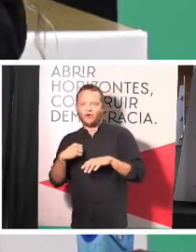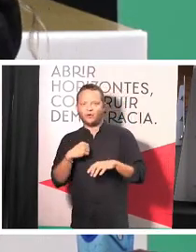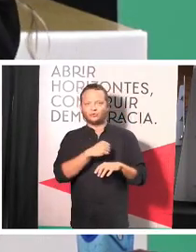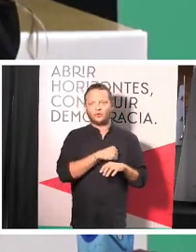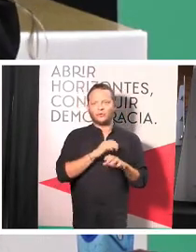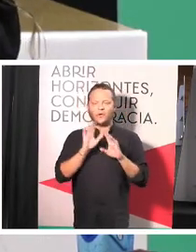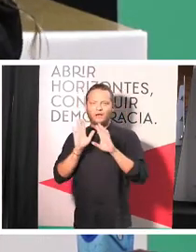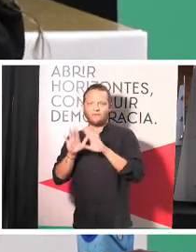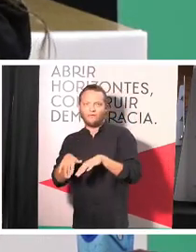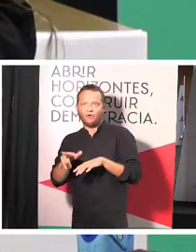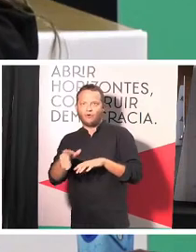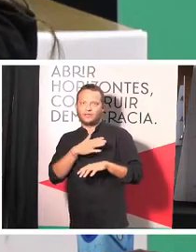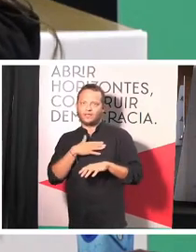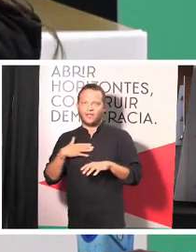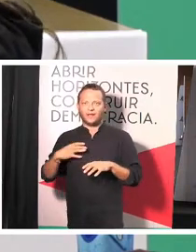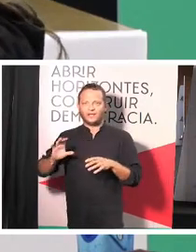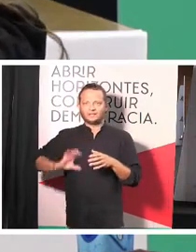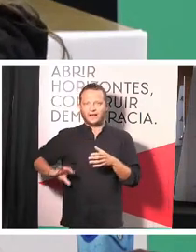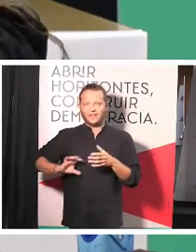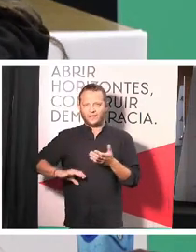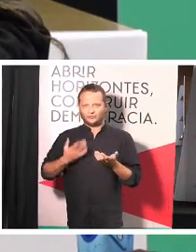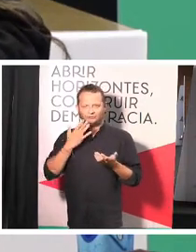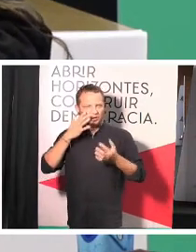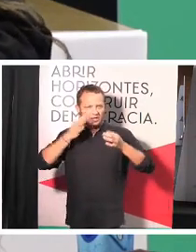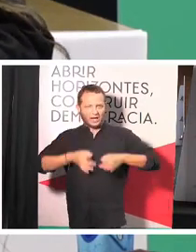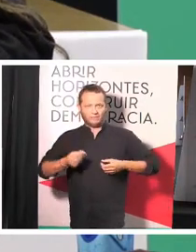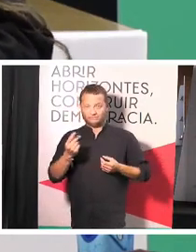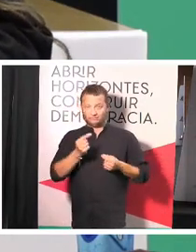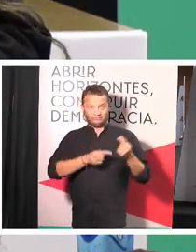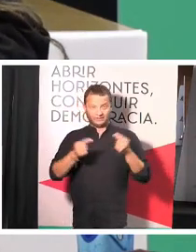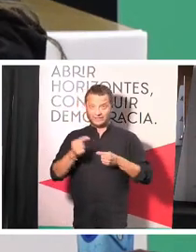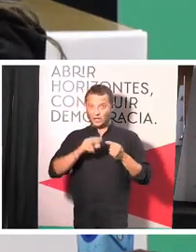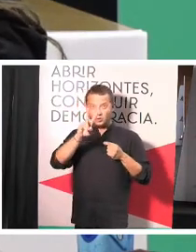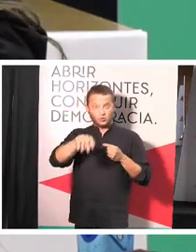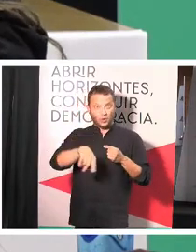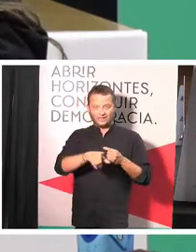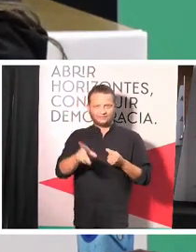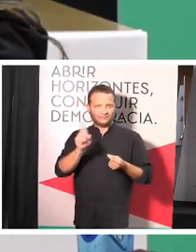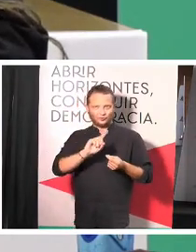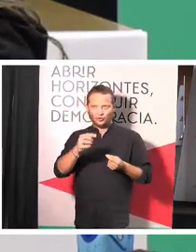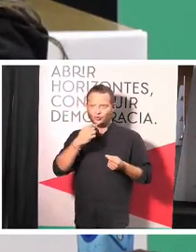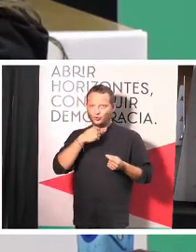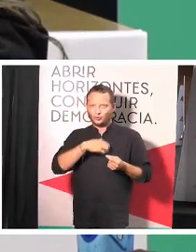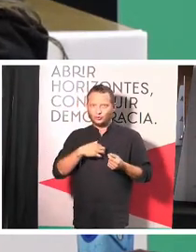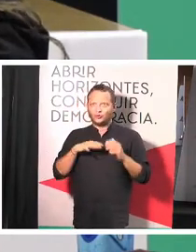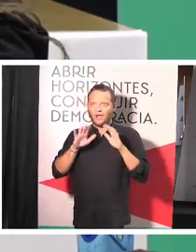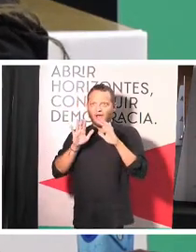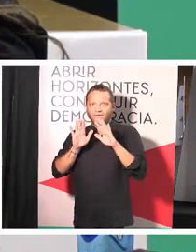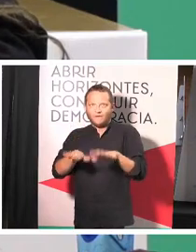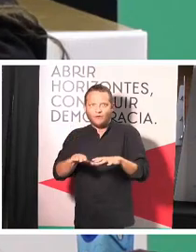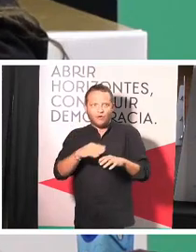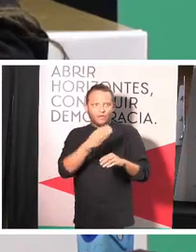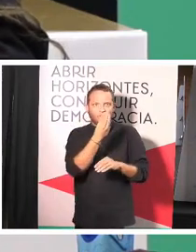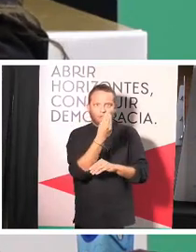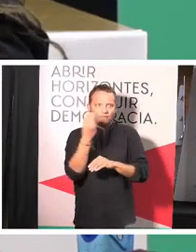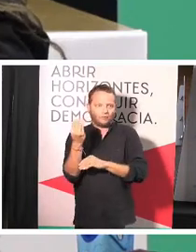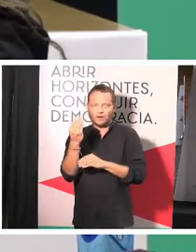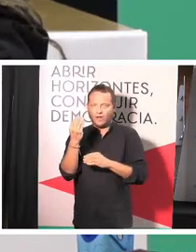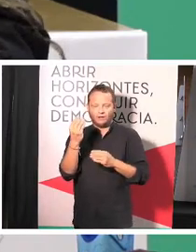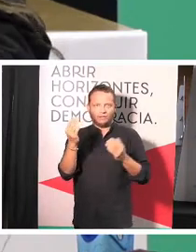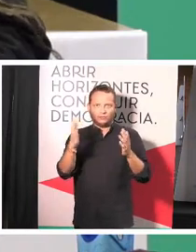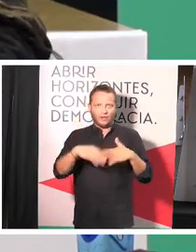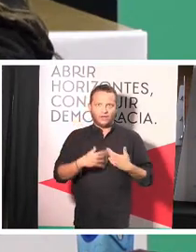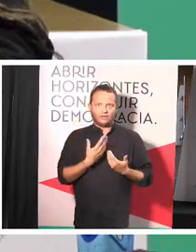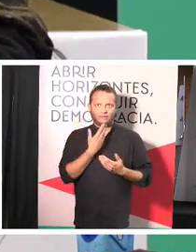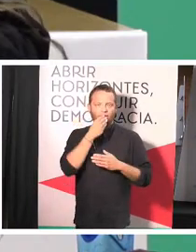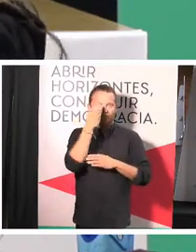autónomos y los que están a favor de ser asalariados. Este debate de realmente no existe, porque no es que nosotros estemos a favor de una figura u otra, sino